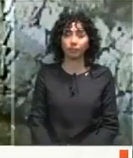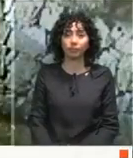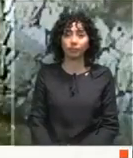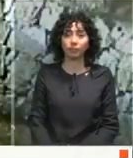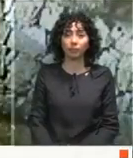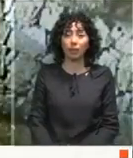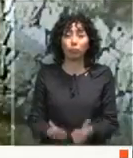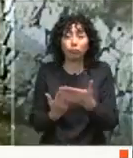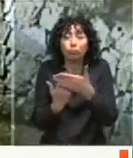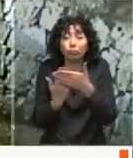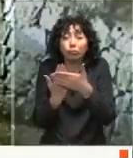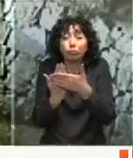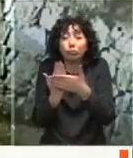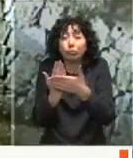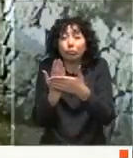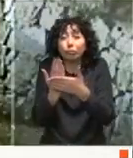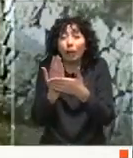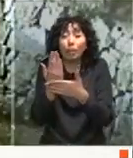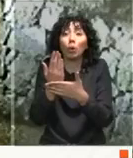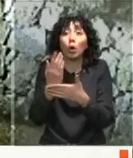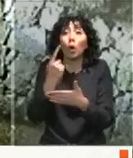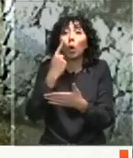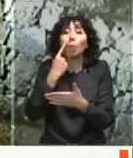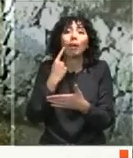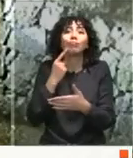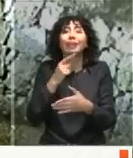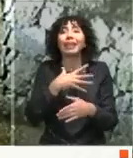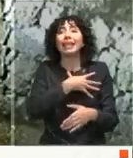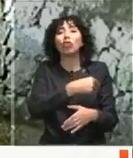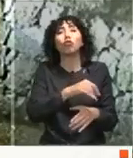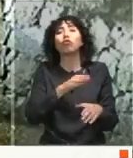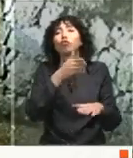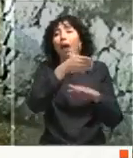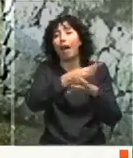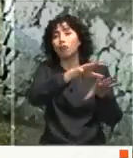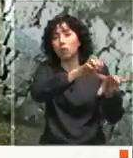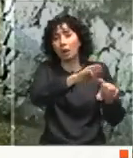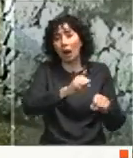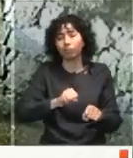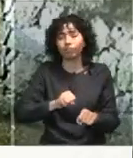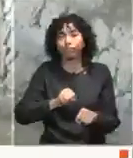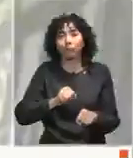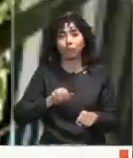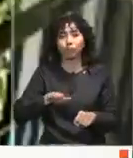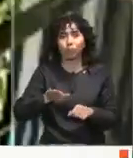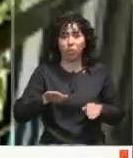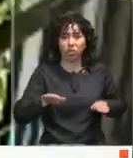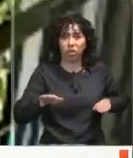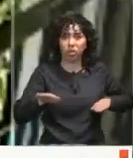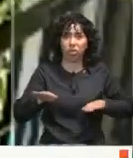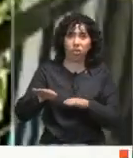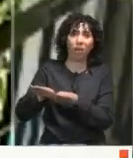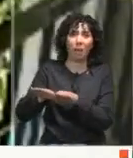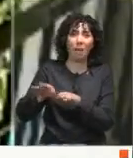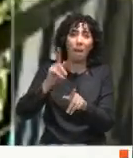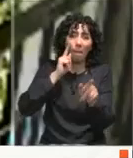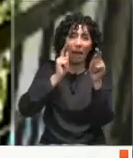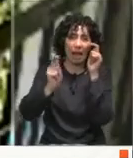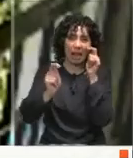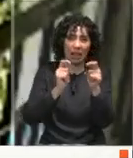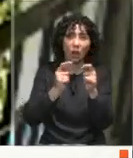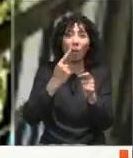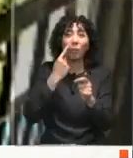Era de madrugada, por seguridad salió a buscar a su hijo, pero el peligro lo acechaba a él. Porque estos delincuentes que